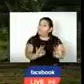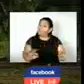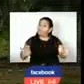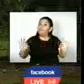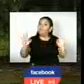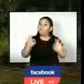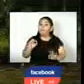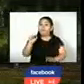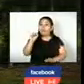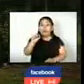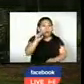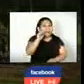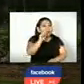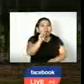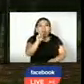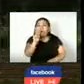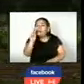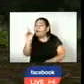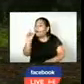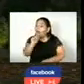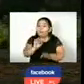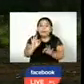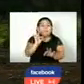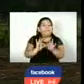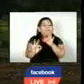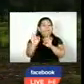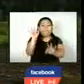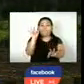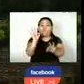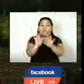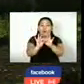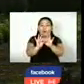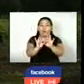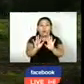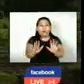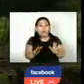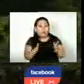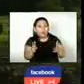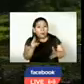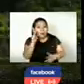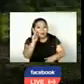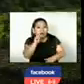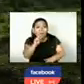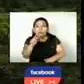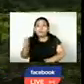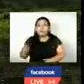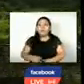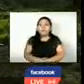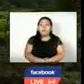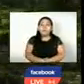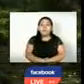en todo el sentido de la palabra con eco de palmadas